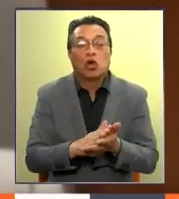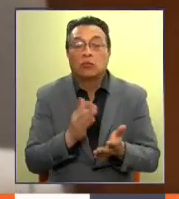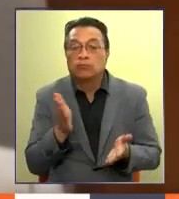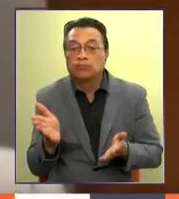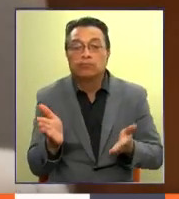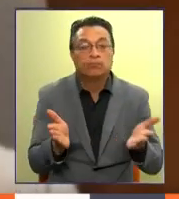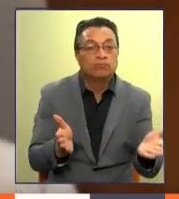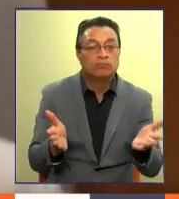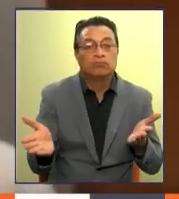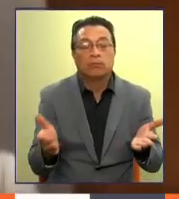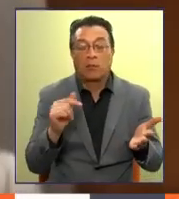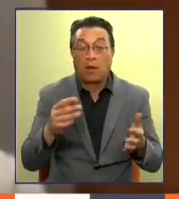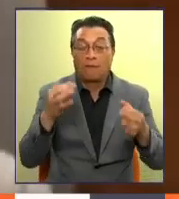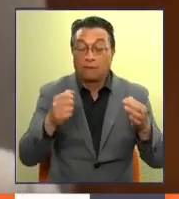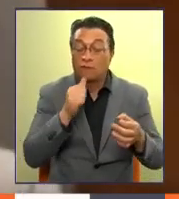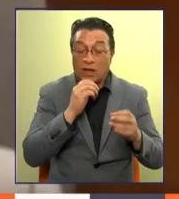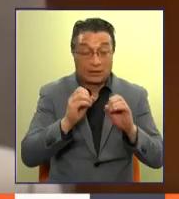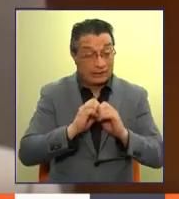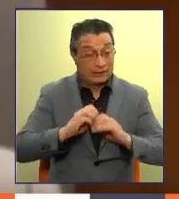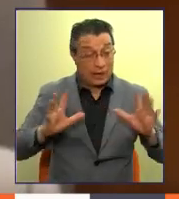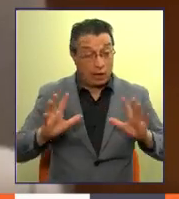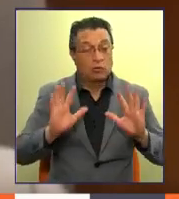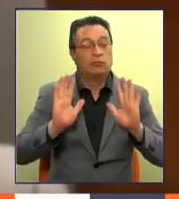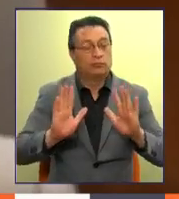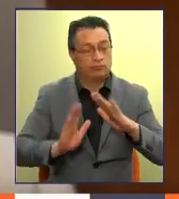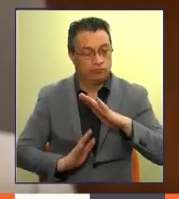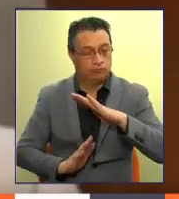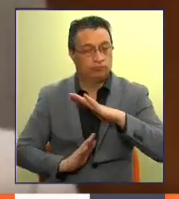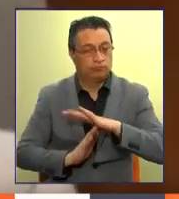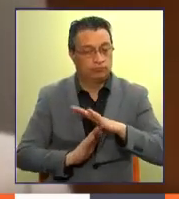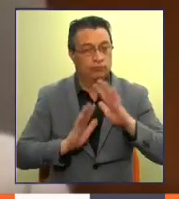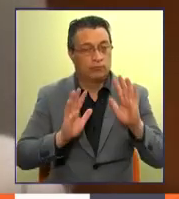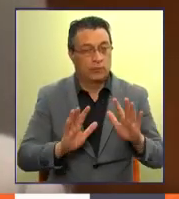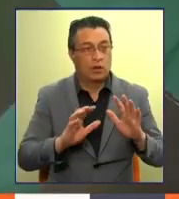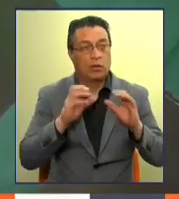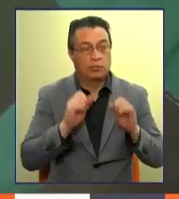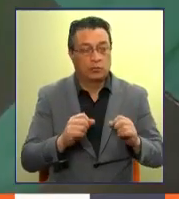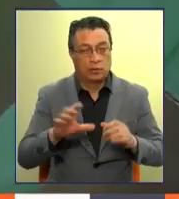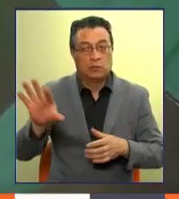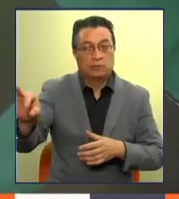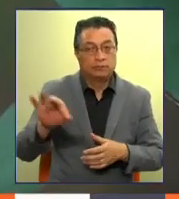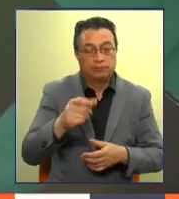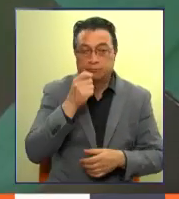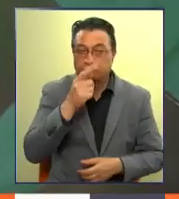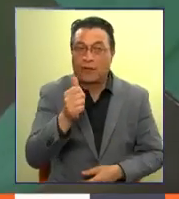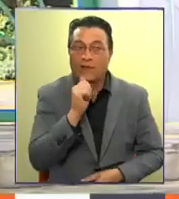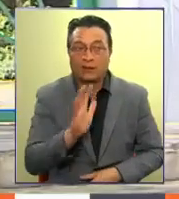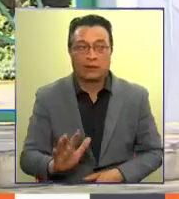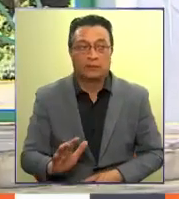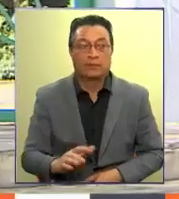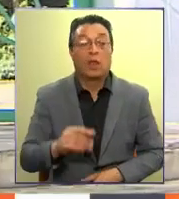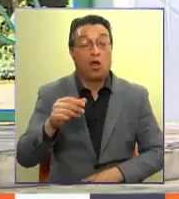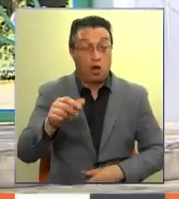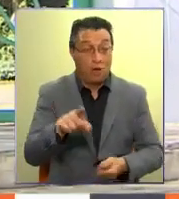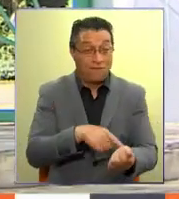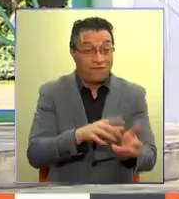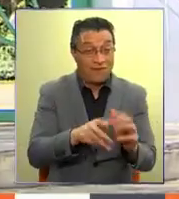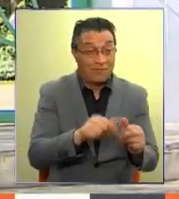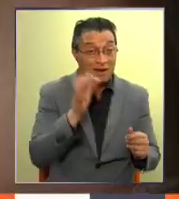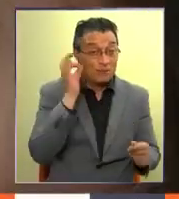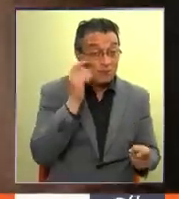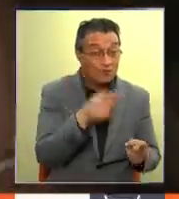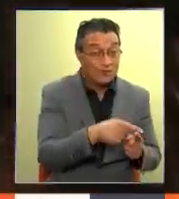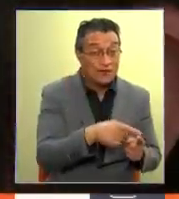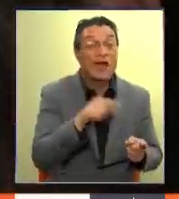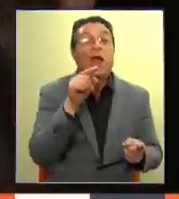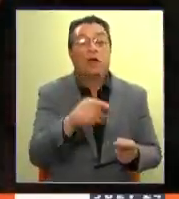consideramos que mientras eso no esté resuelto, no es posible derechamente formalizar. La familia de la joven exige que se aclaren las circunstancias